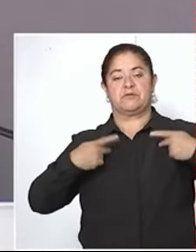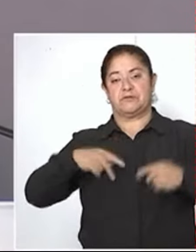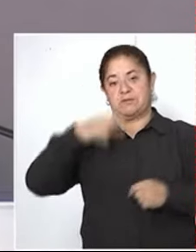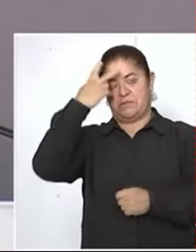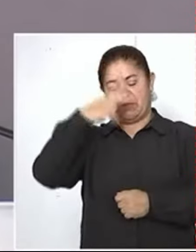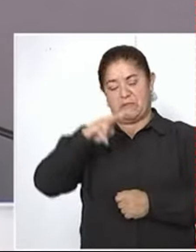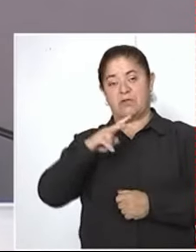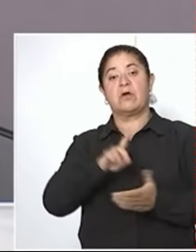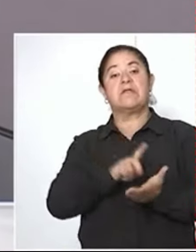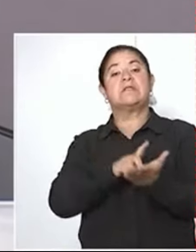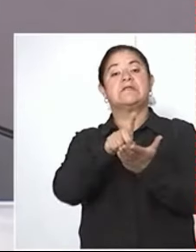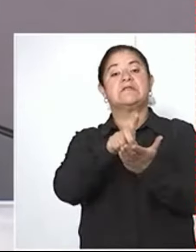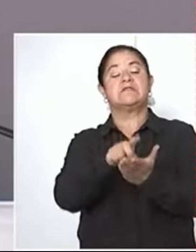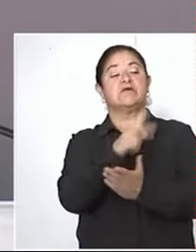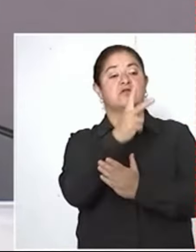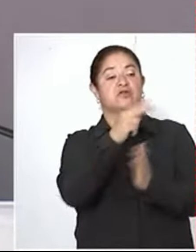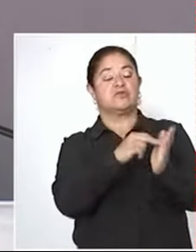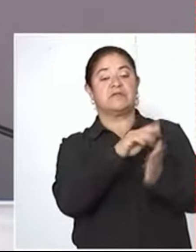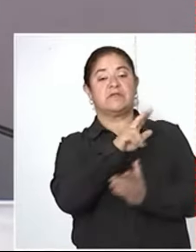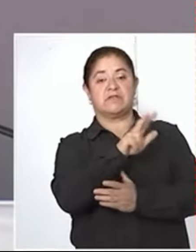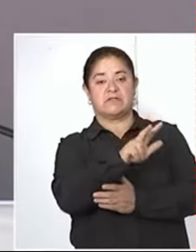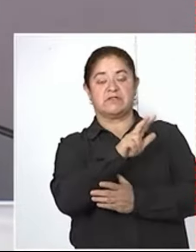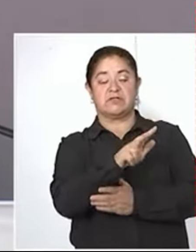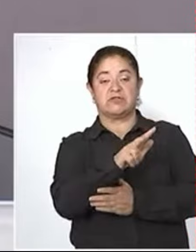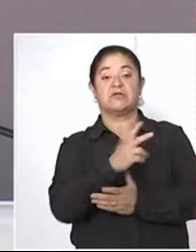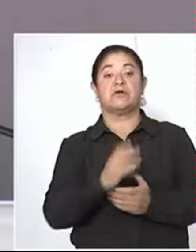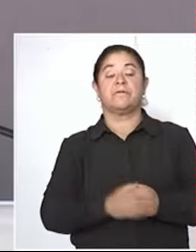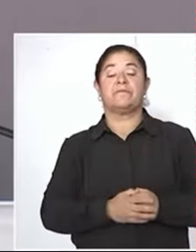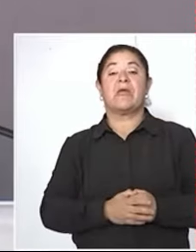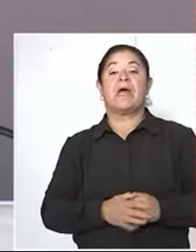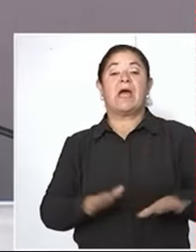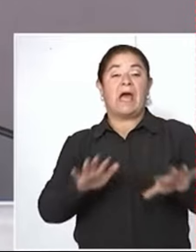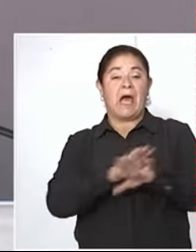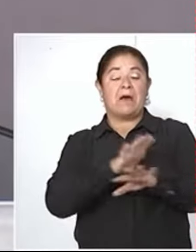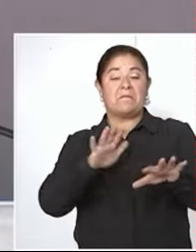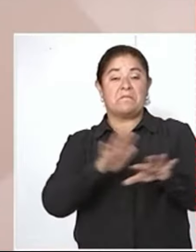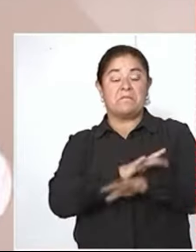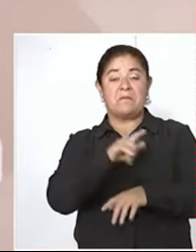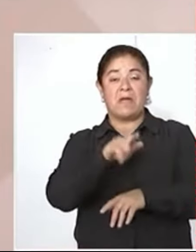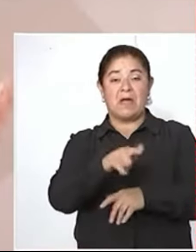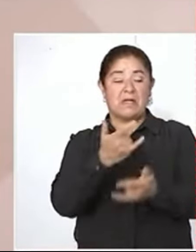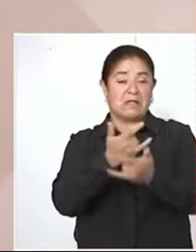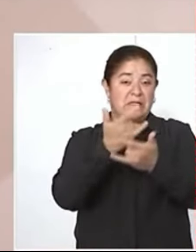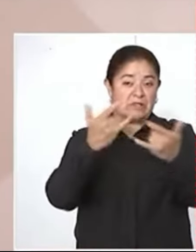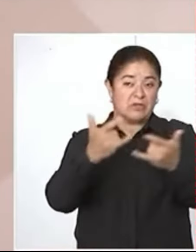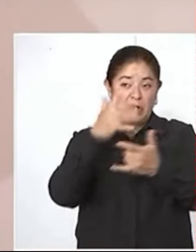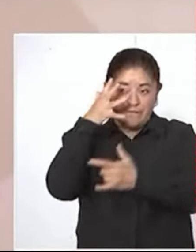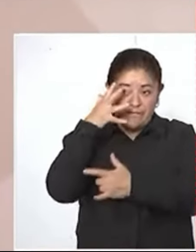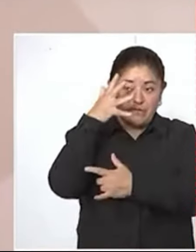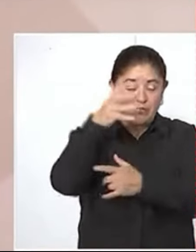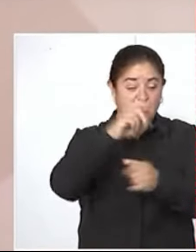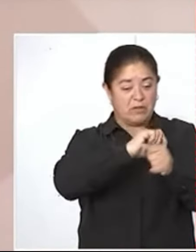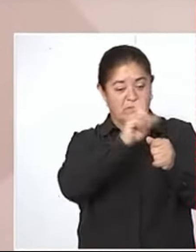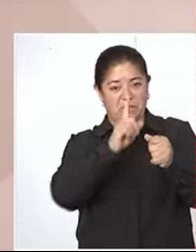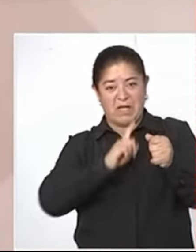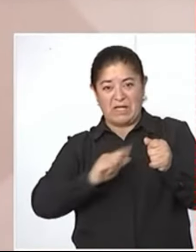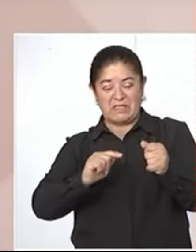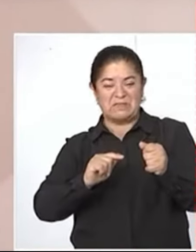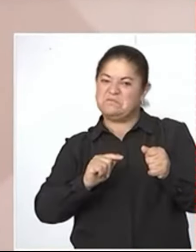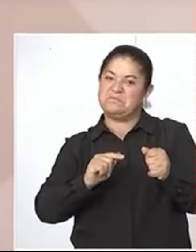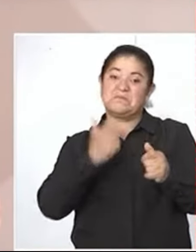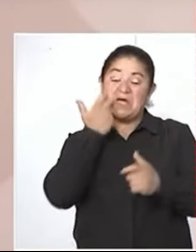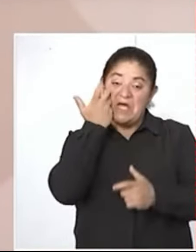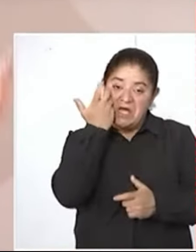el dos mil dieciocho que que quería cambiar el rumbo del país que quería construir una nueva historia